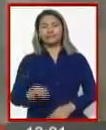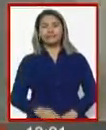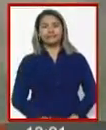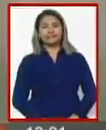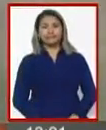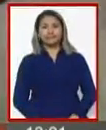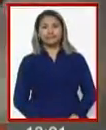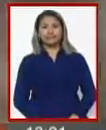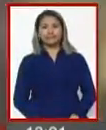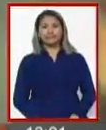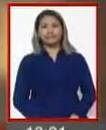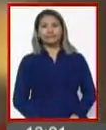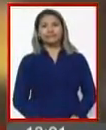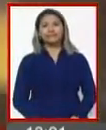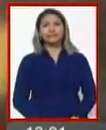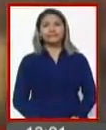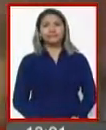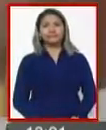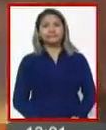770-88444.